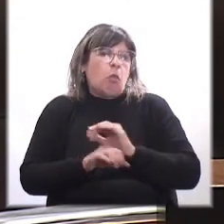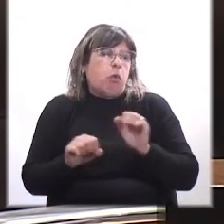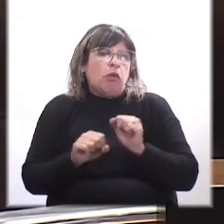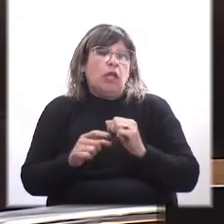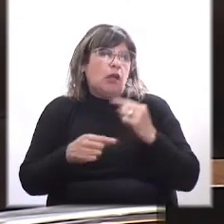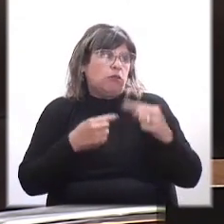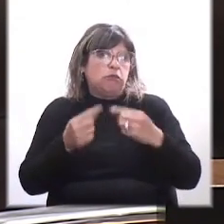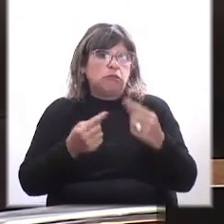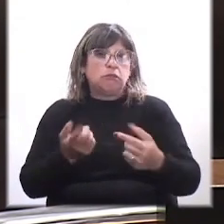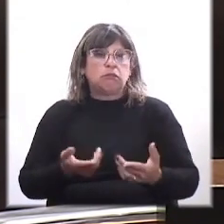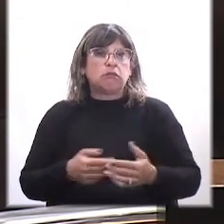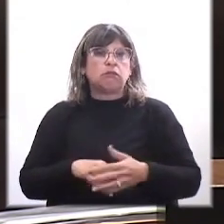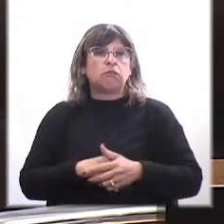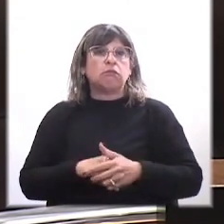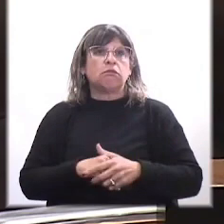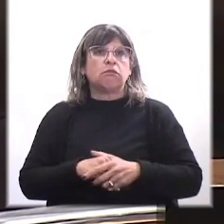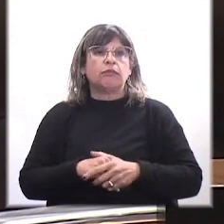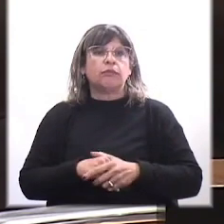continuidad.